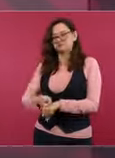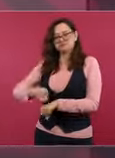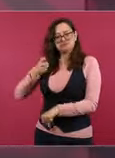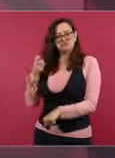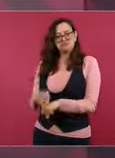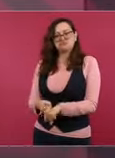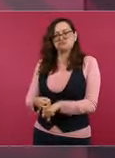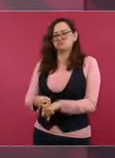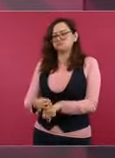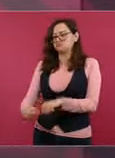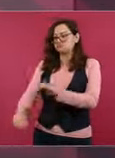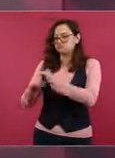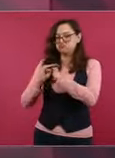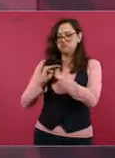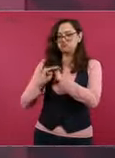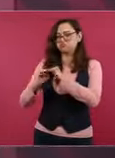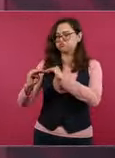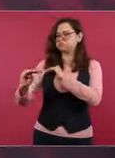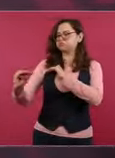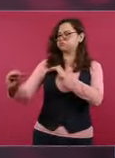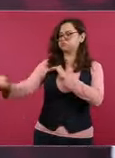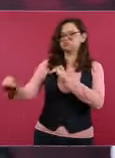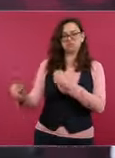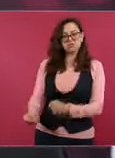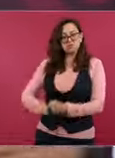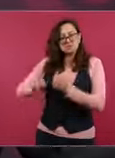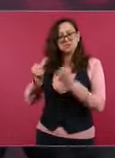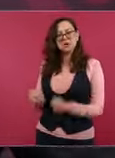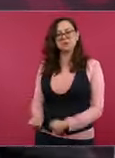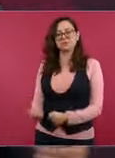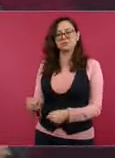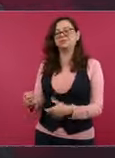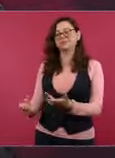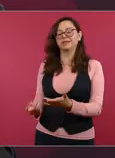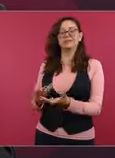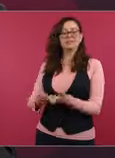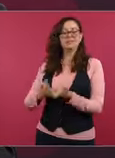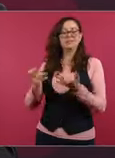que es concreto, porque es tierra firme.